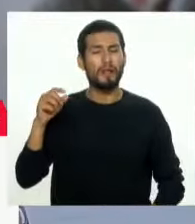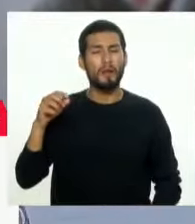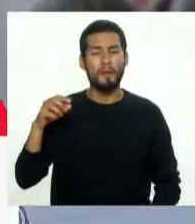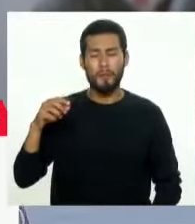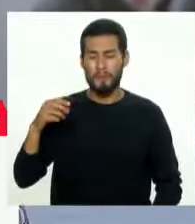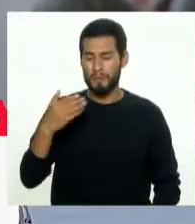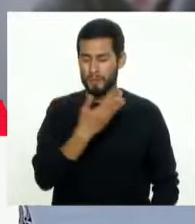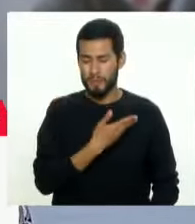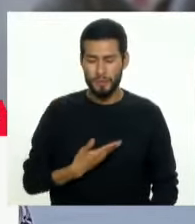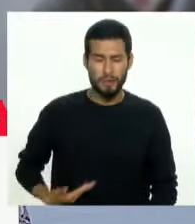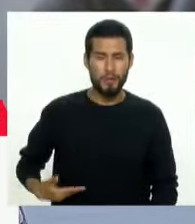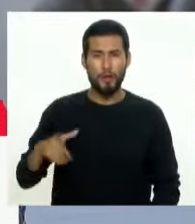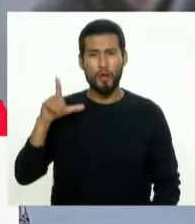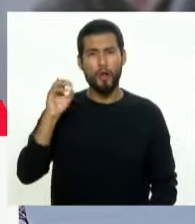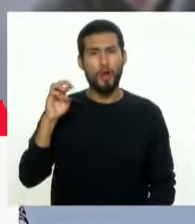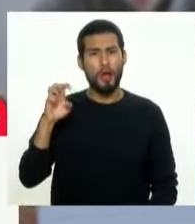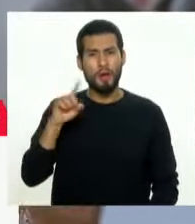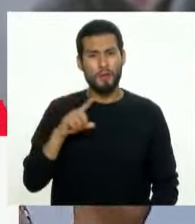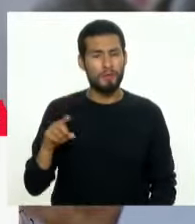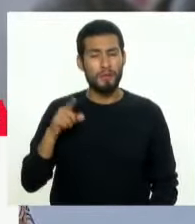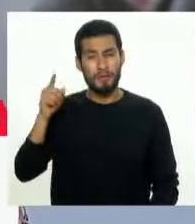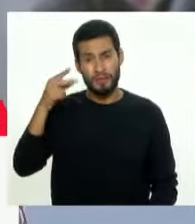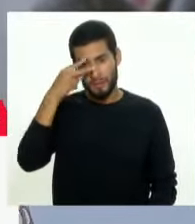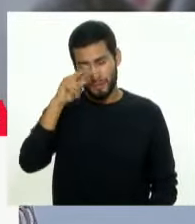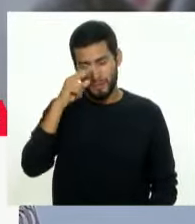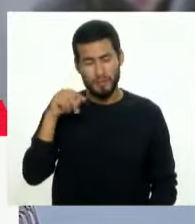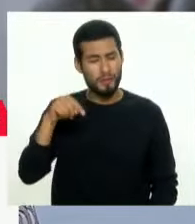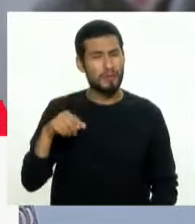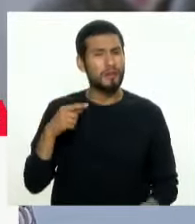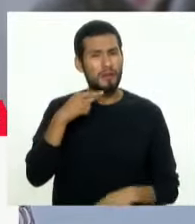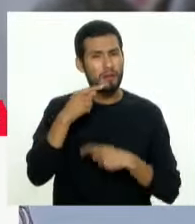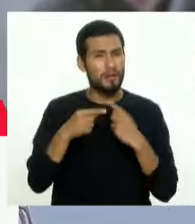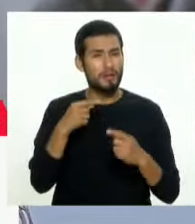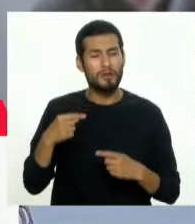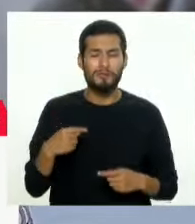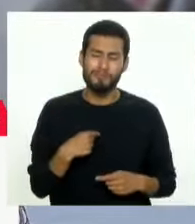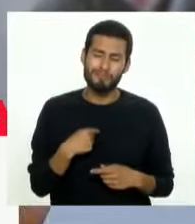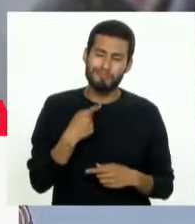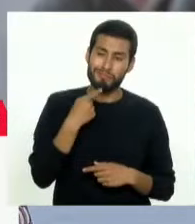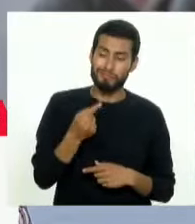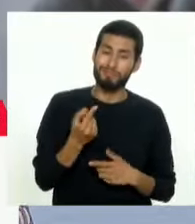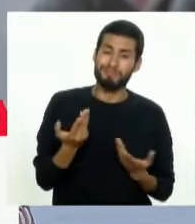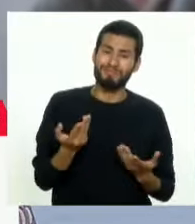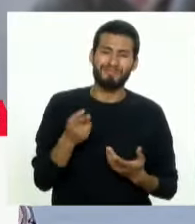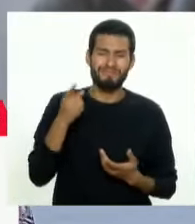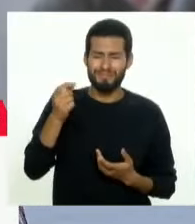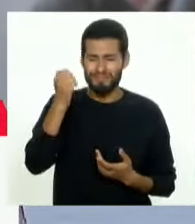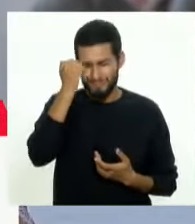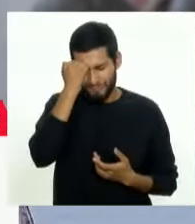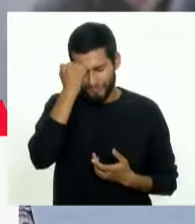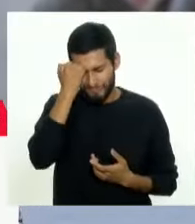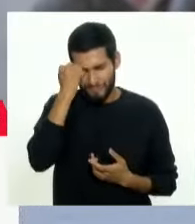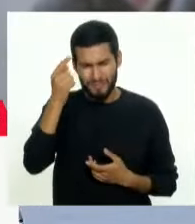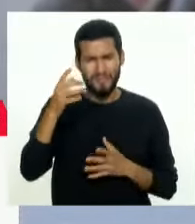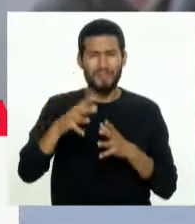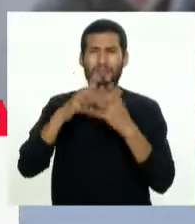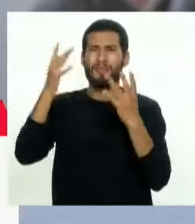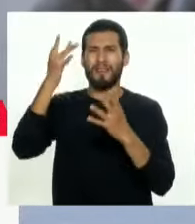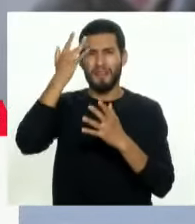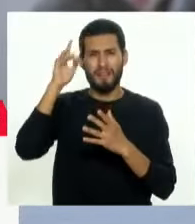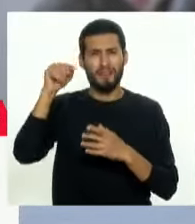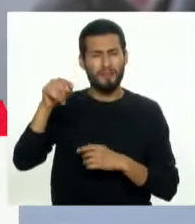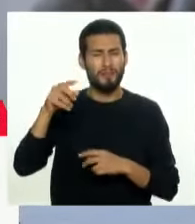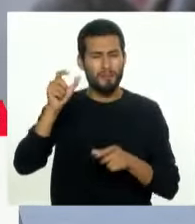en México, pues un poco haciendo retórica lo que él dice, yo diría mucha ignorancia para tanta inteligencia de un